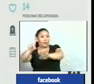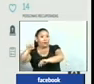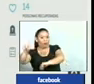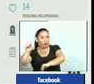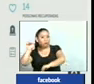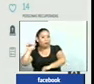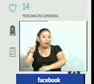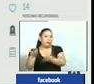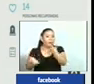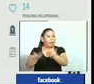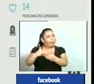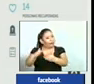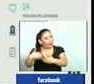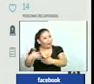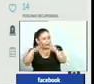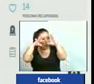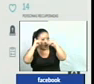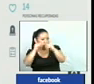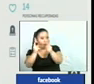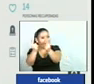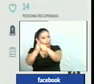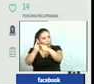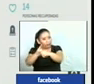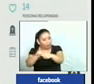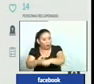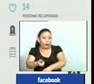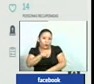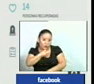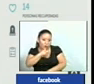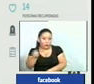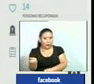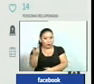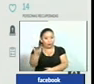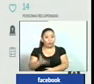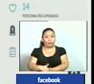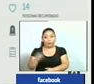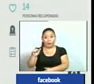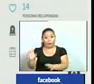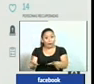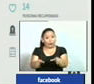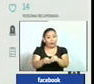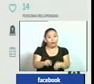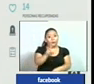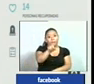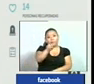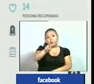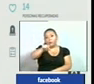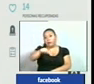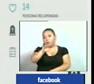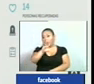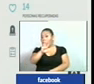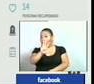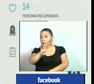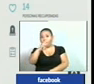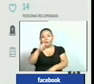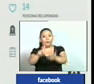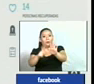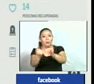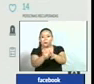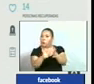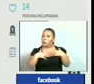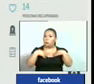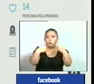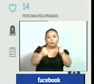información seguramente va a ser actualizada en el transcurso de las próximas horas. De este total, 12,506 personas se han recuperado,